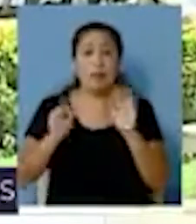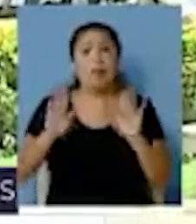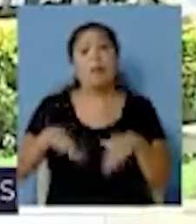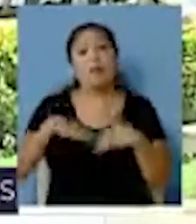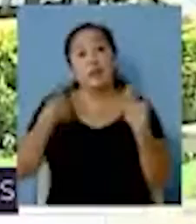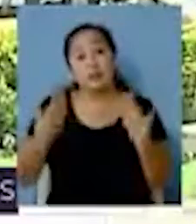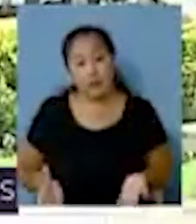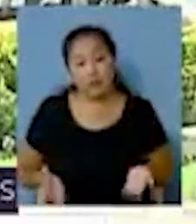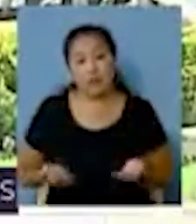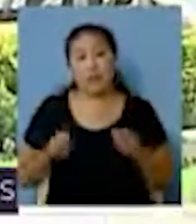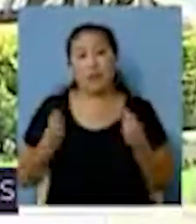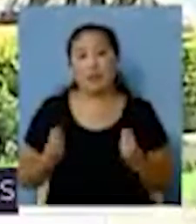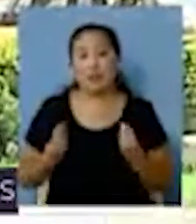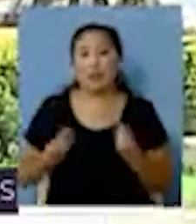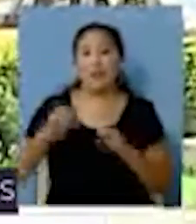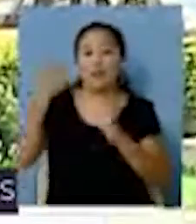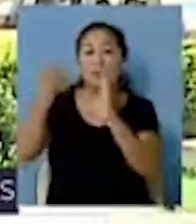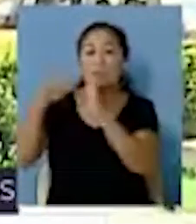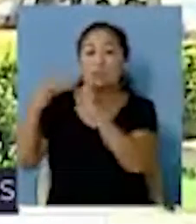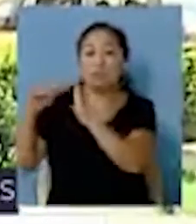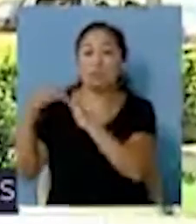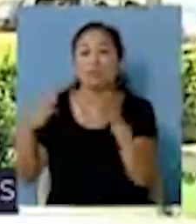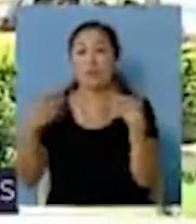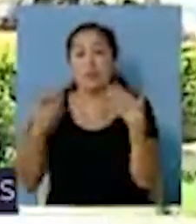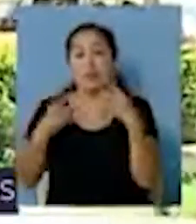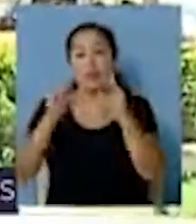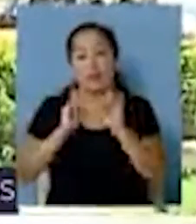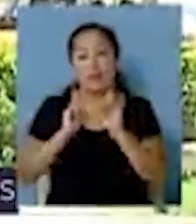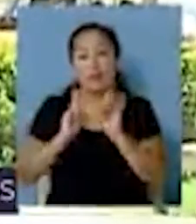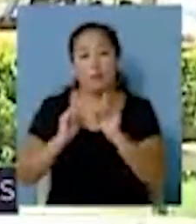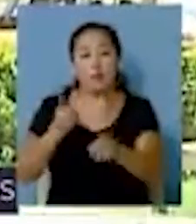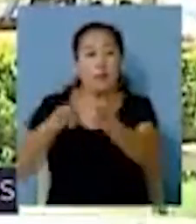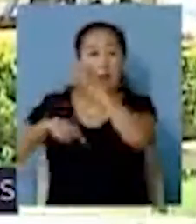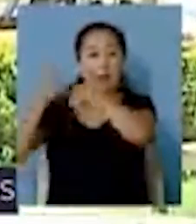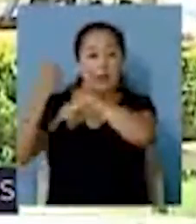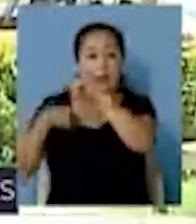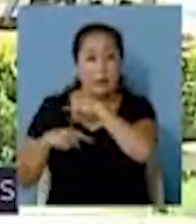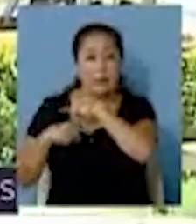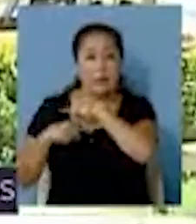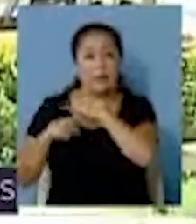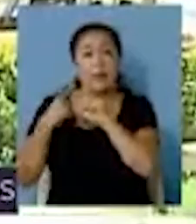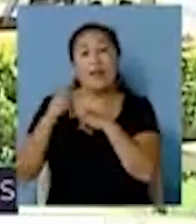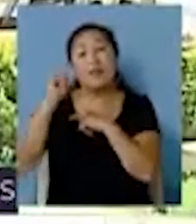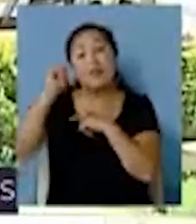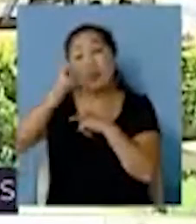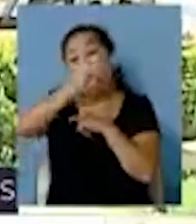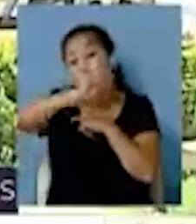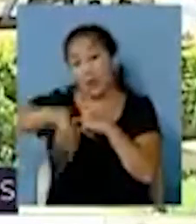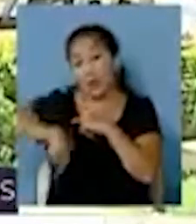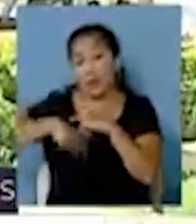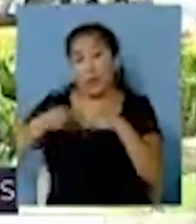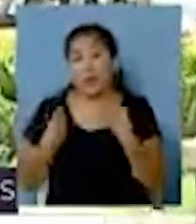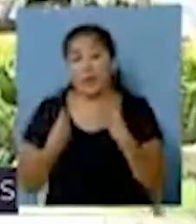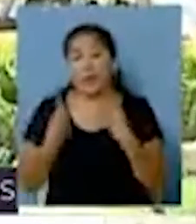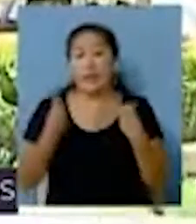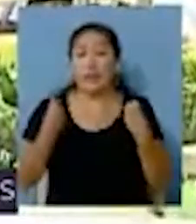cual se le notificó de que se podía seguir el trámite de impacto, y en virtud de ello, bueno, se